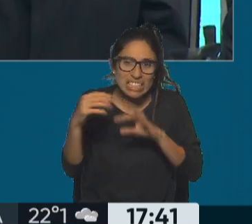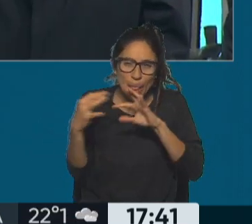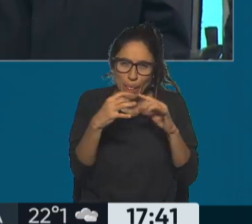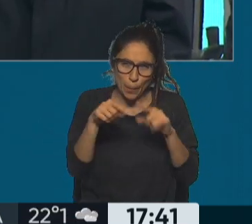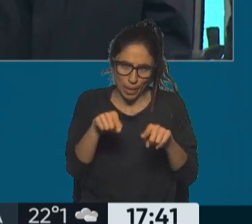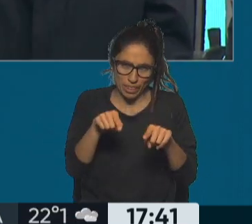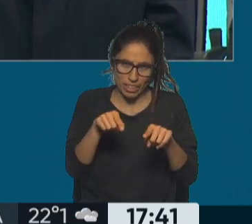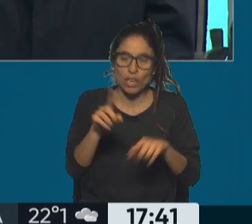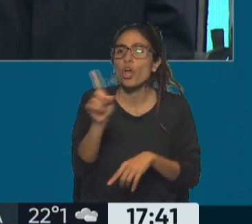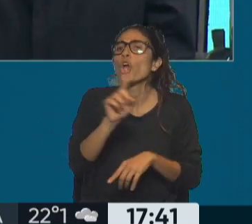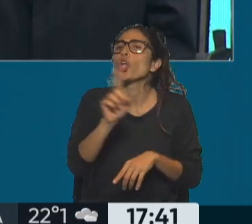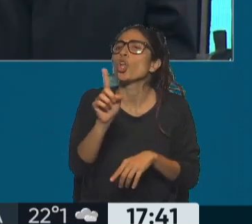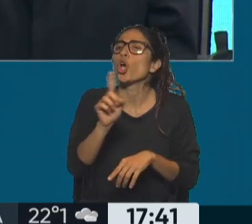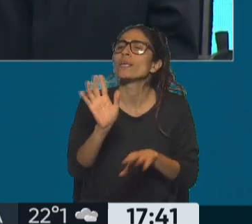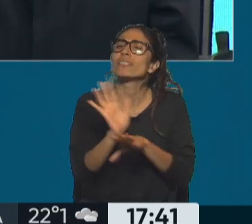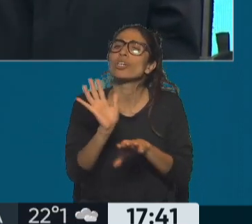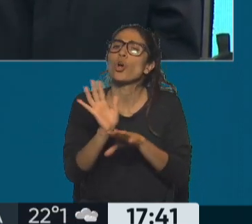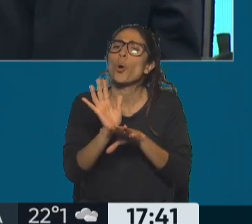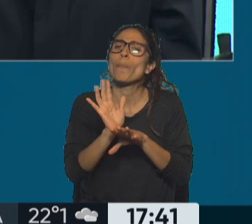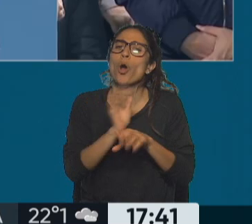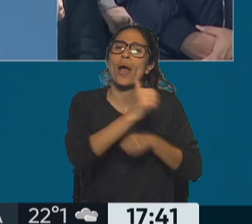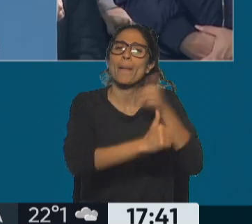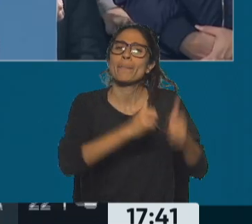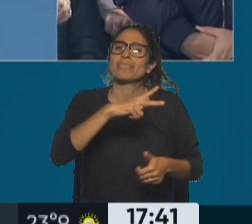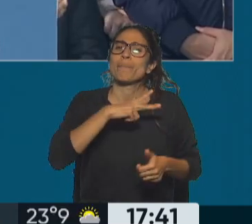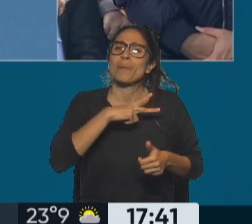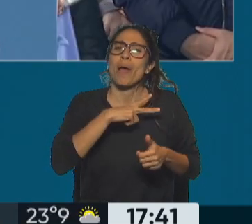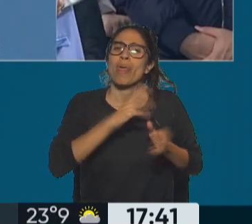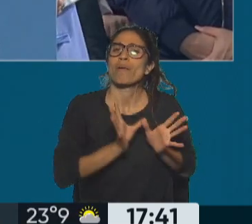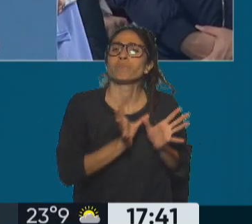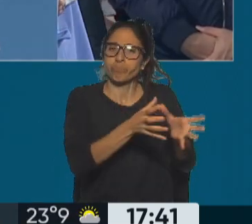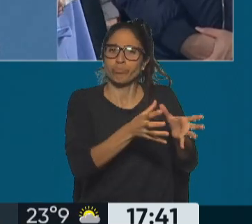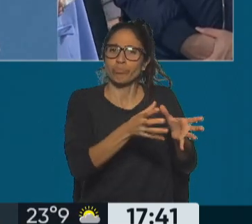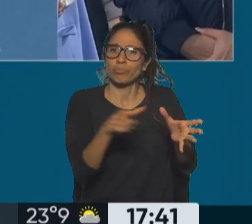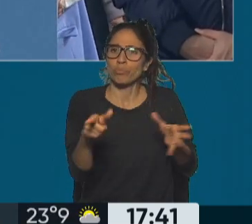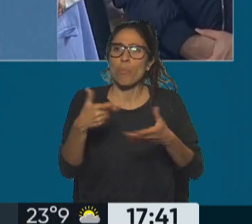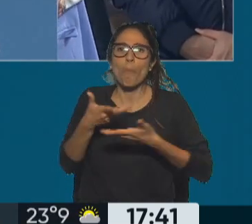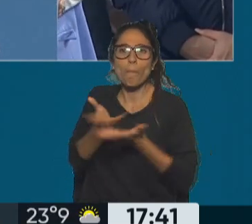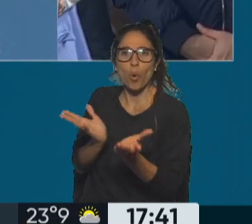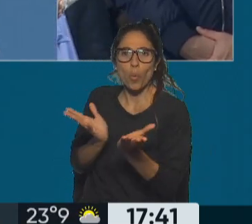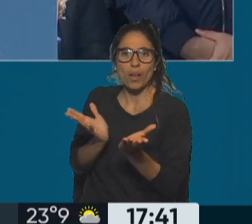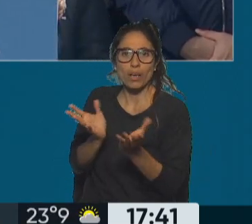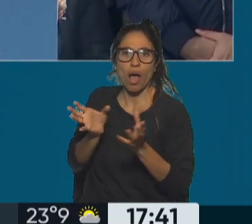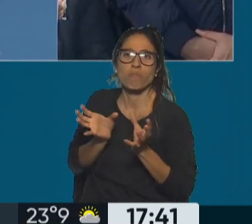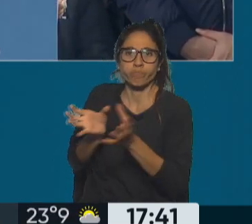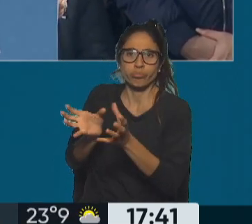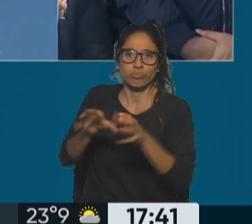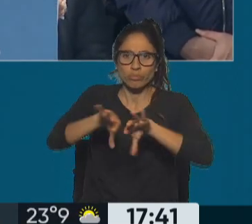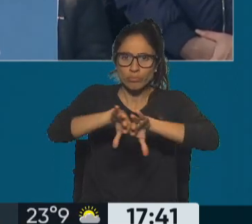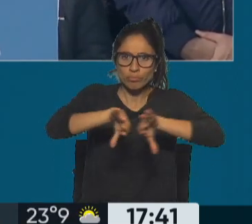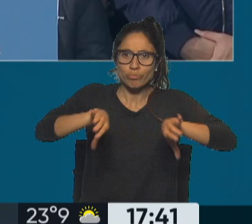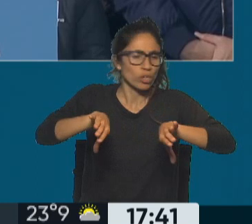no es empresas privadas o empresas públicas. Pueden mixturarse, como pasa con muchas empresas. Digo, tenemos muchas empresas donde el Estado